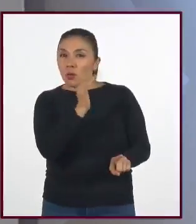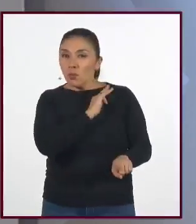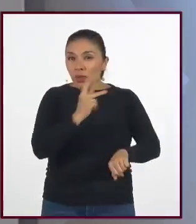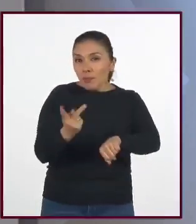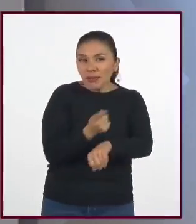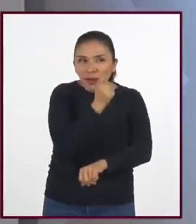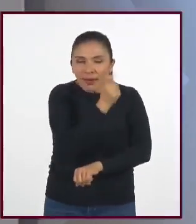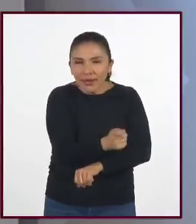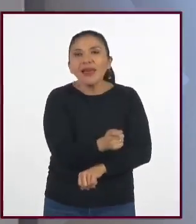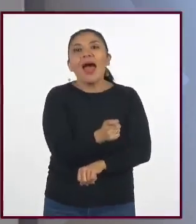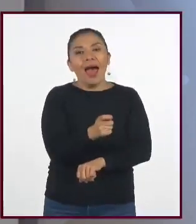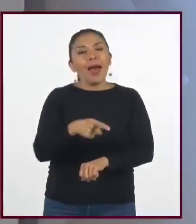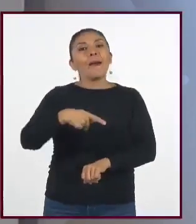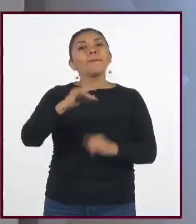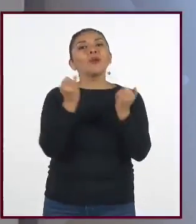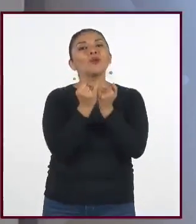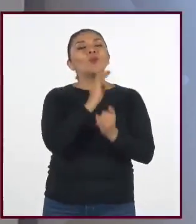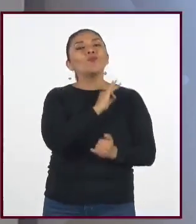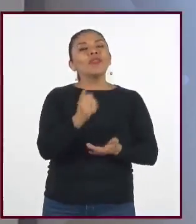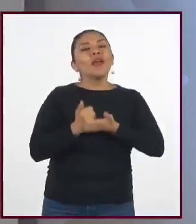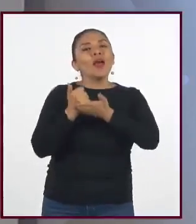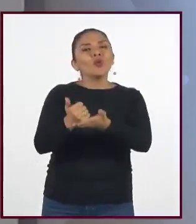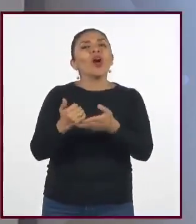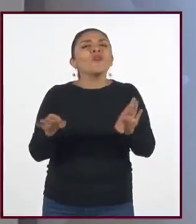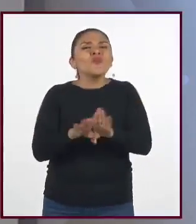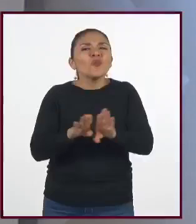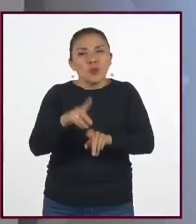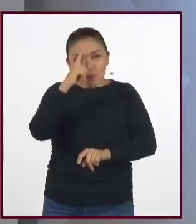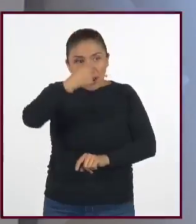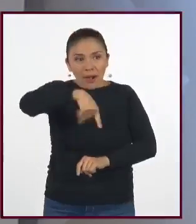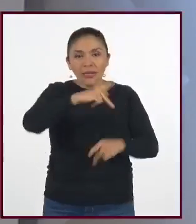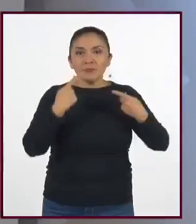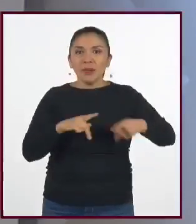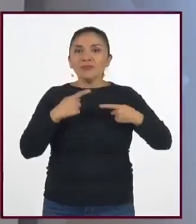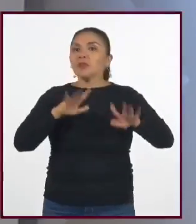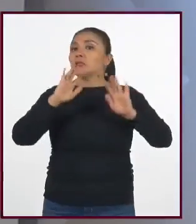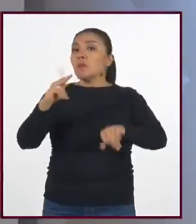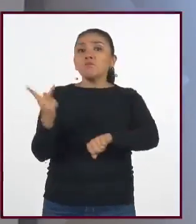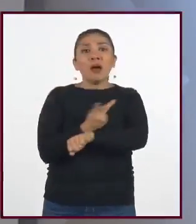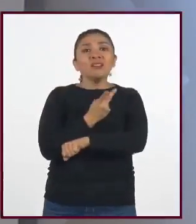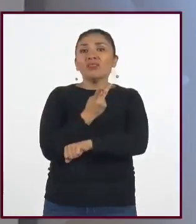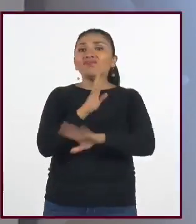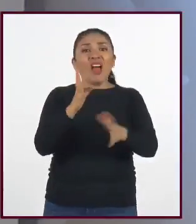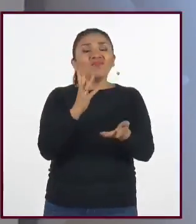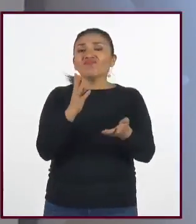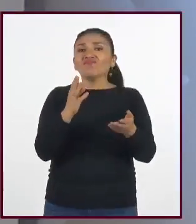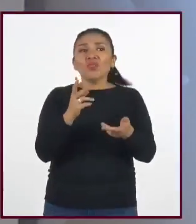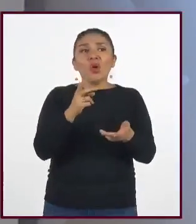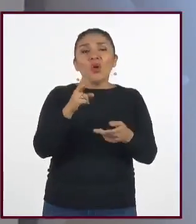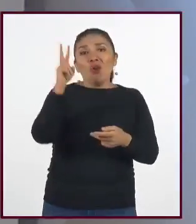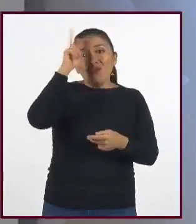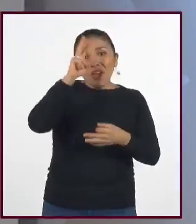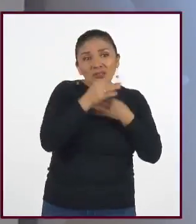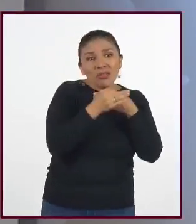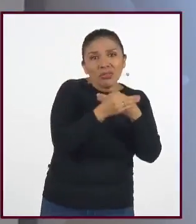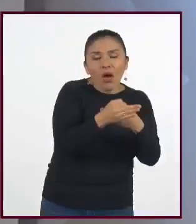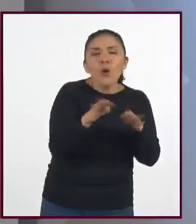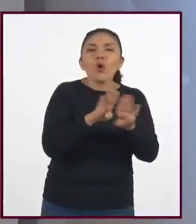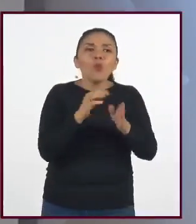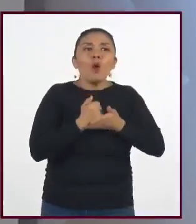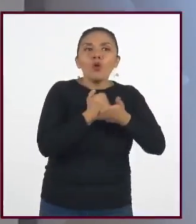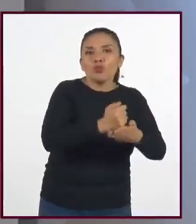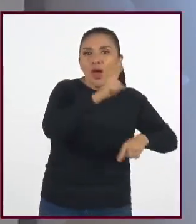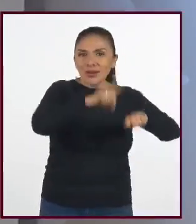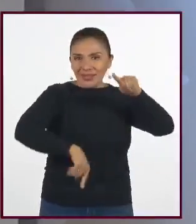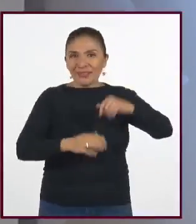todo, cómo pueden ayudar a la persona que ya está inmersa en las sustancias, ¿no? Claro. Ya